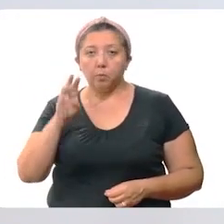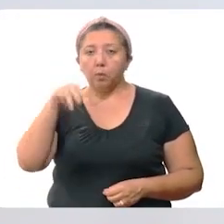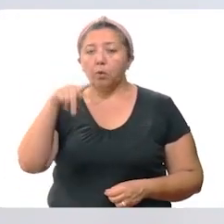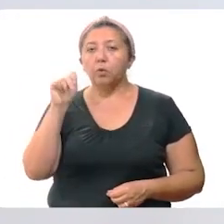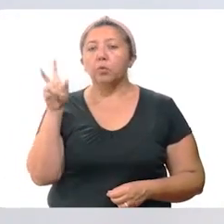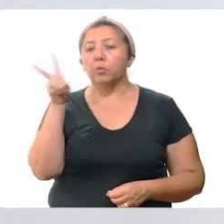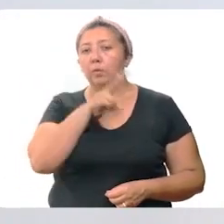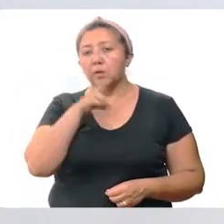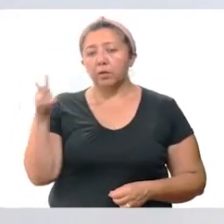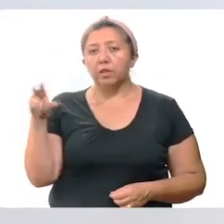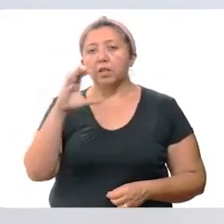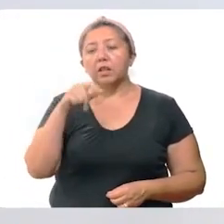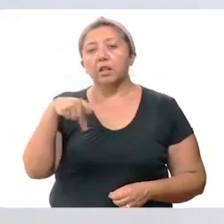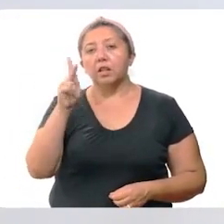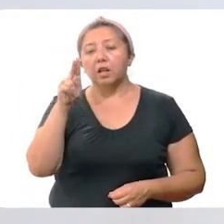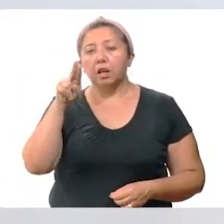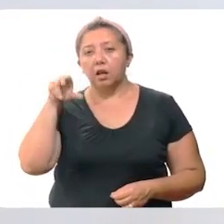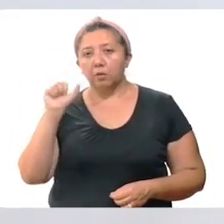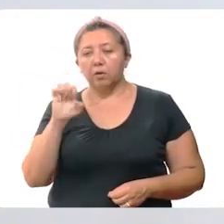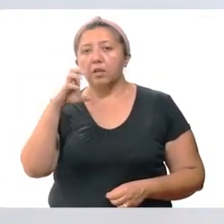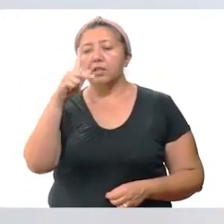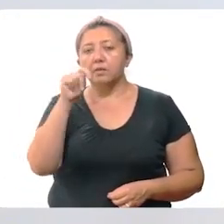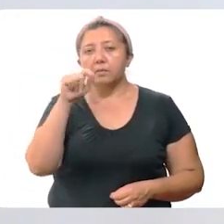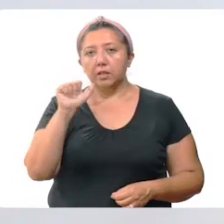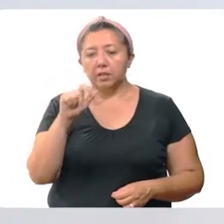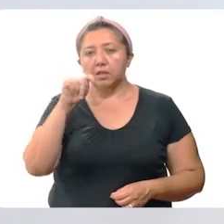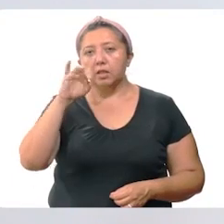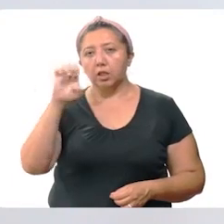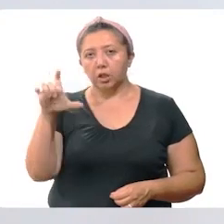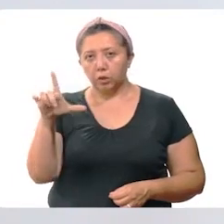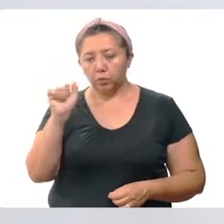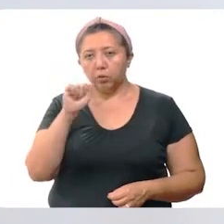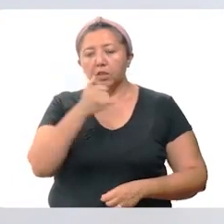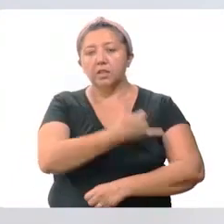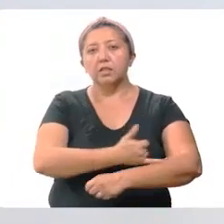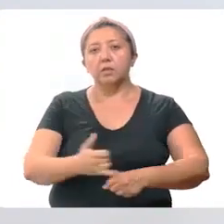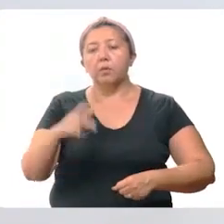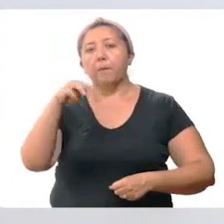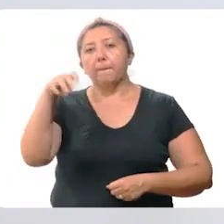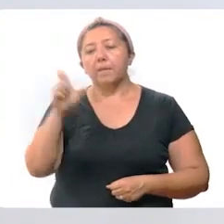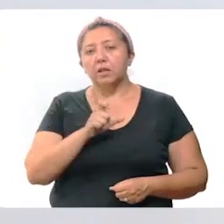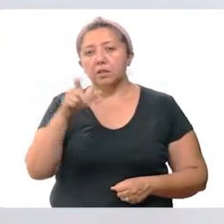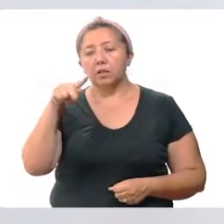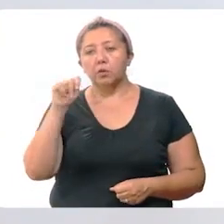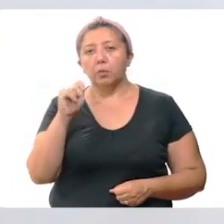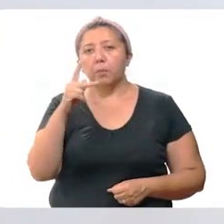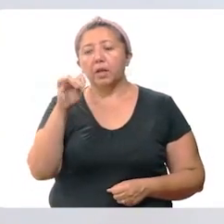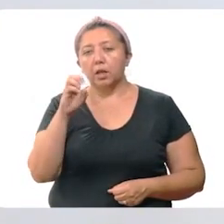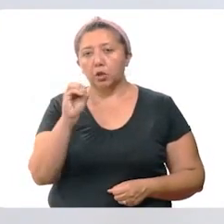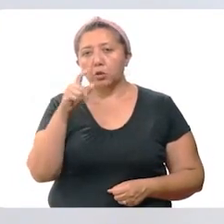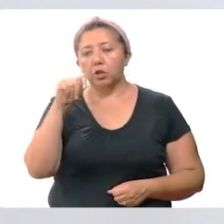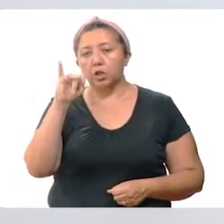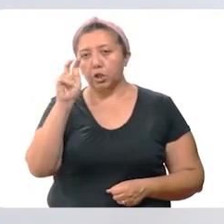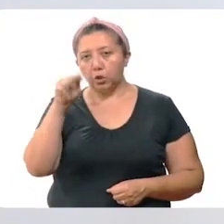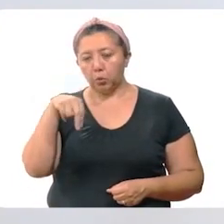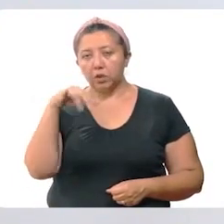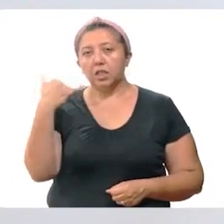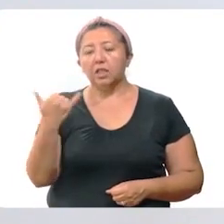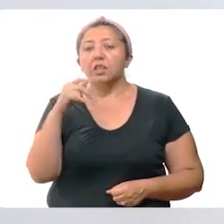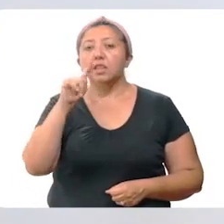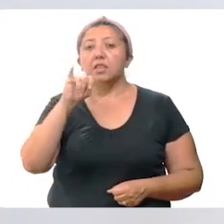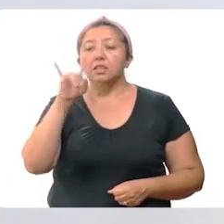Motul, Valladolid, Concal, Cagua, Cuncunul, Espita, Ticul, Aquil, Izamal, Maxcanú, Peto, Tecash, Tinum y